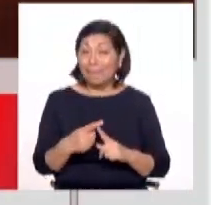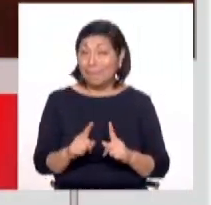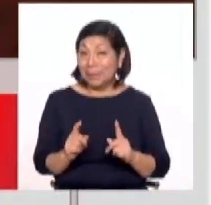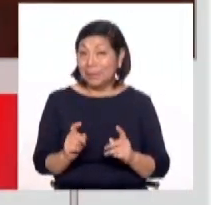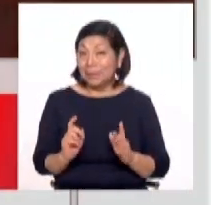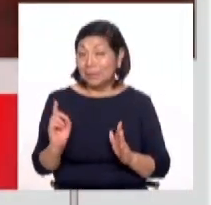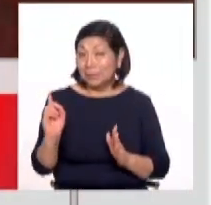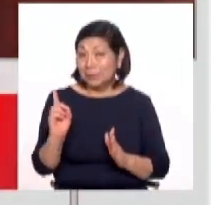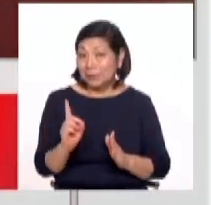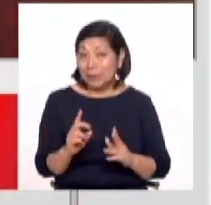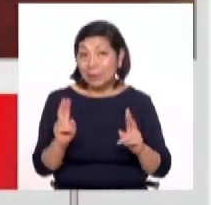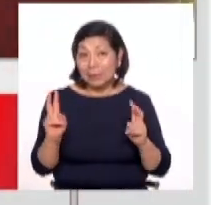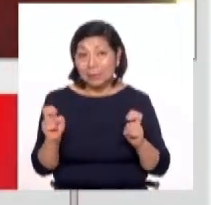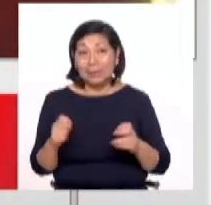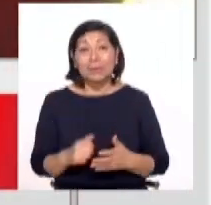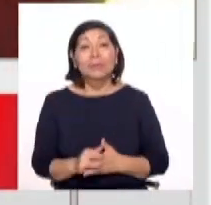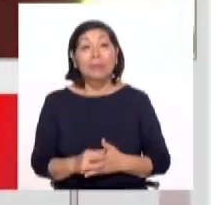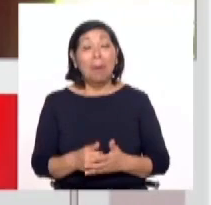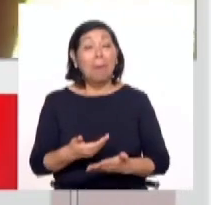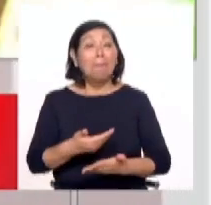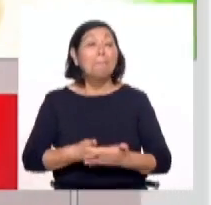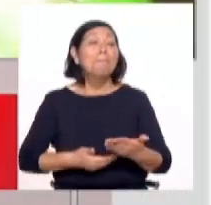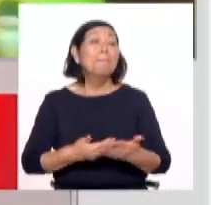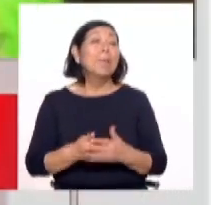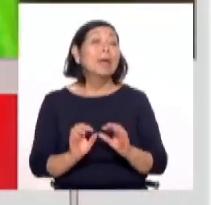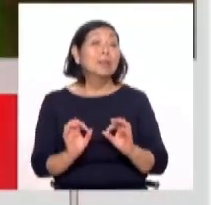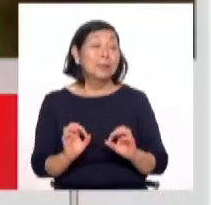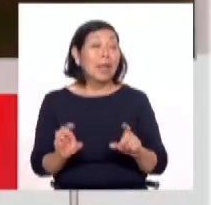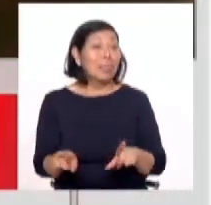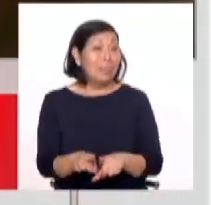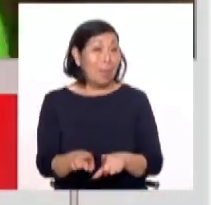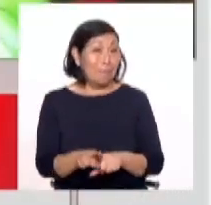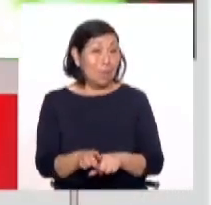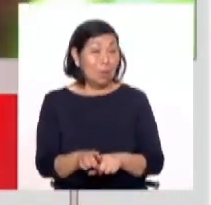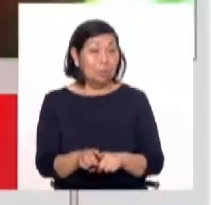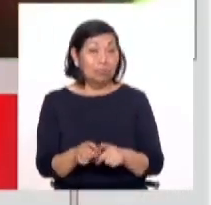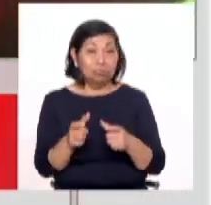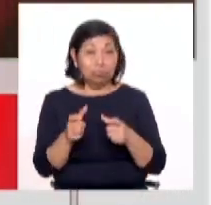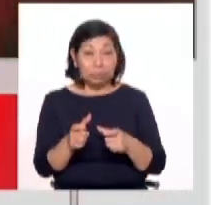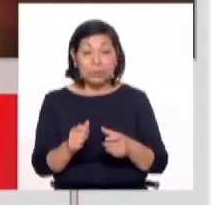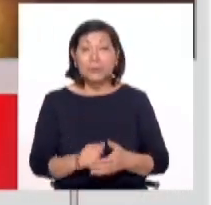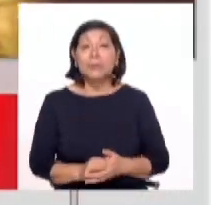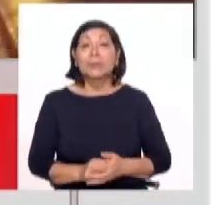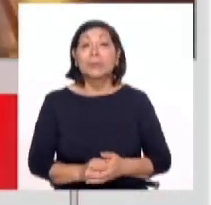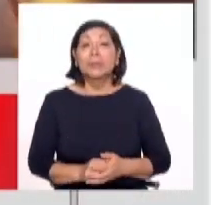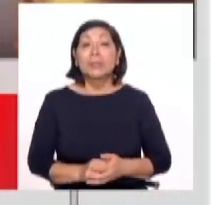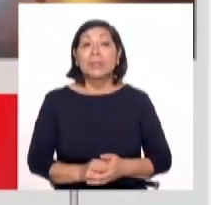cuidando la seguridad con el tema de extranjeros indocumentados. ¿Se van a realizar también acá los operativos respectivos?